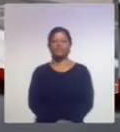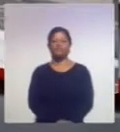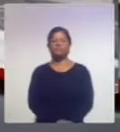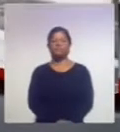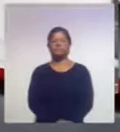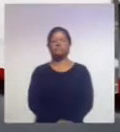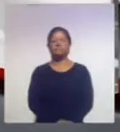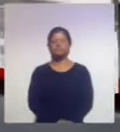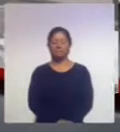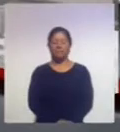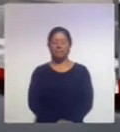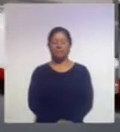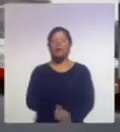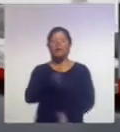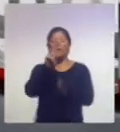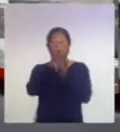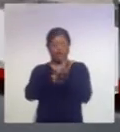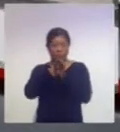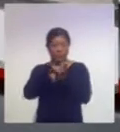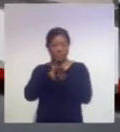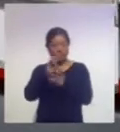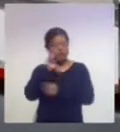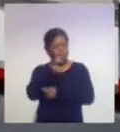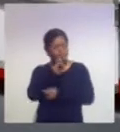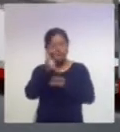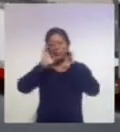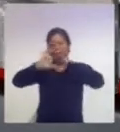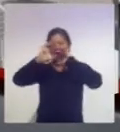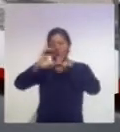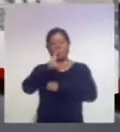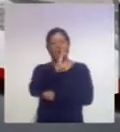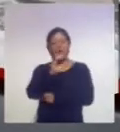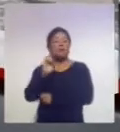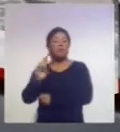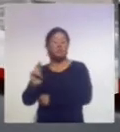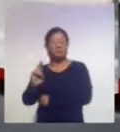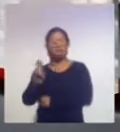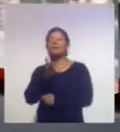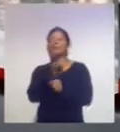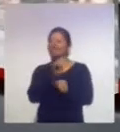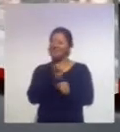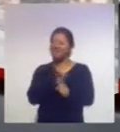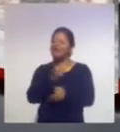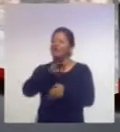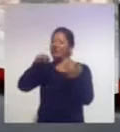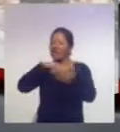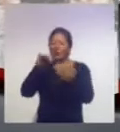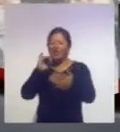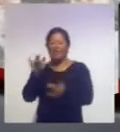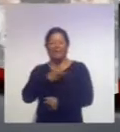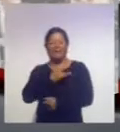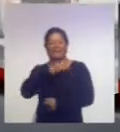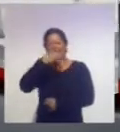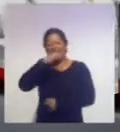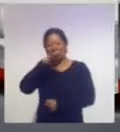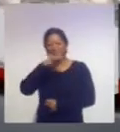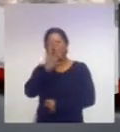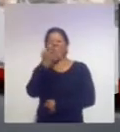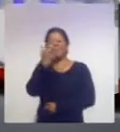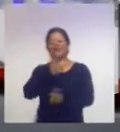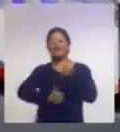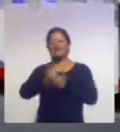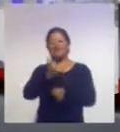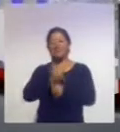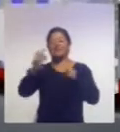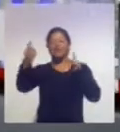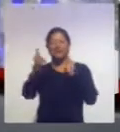A través de un video, el cantante Carlos Rivera invita a que conmemoremos juntos los 500 años del encuentro